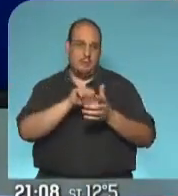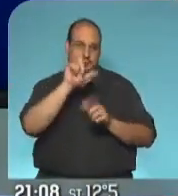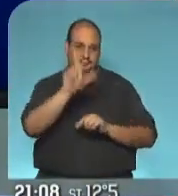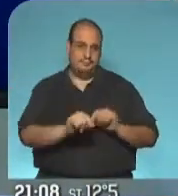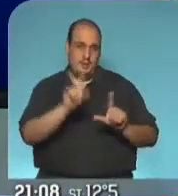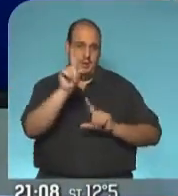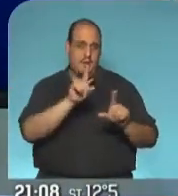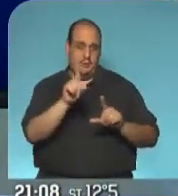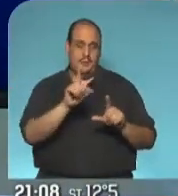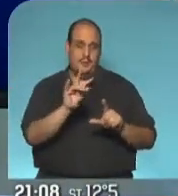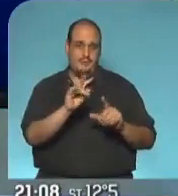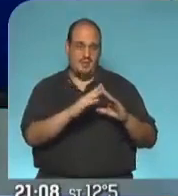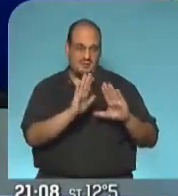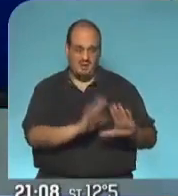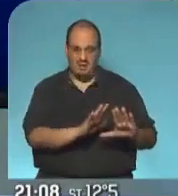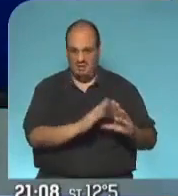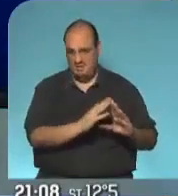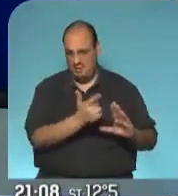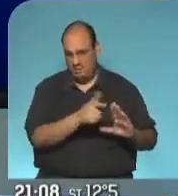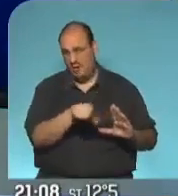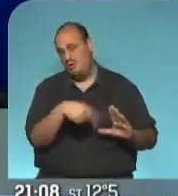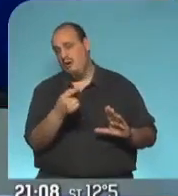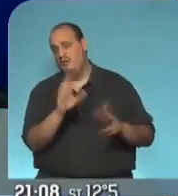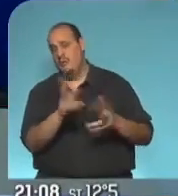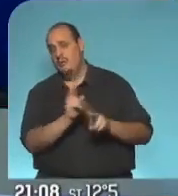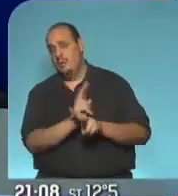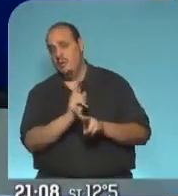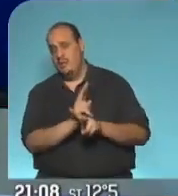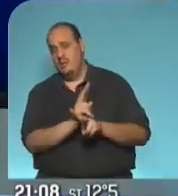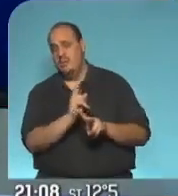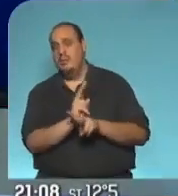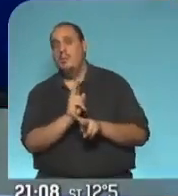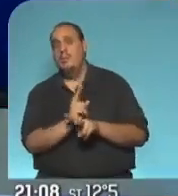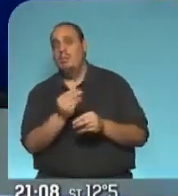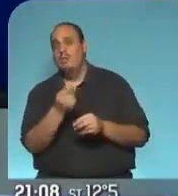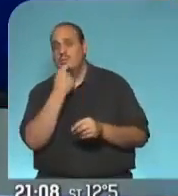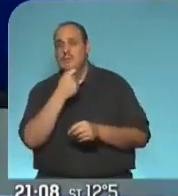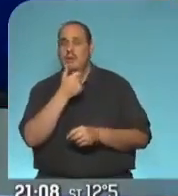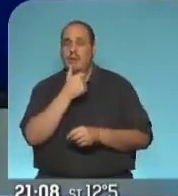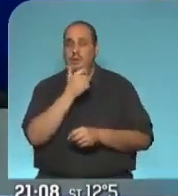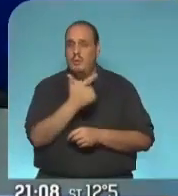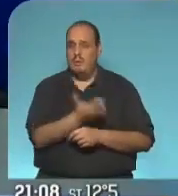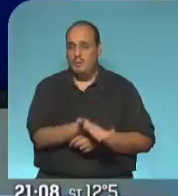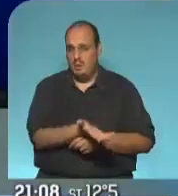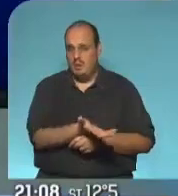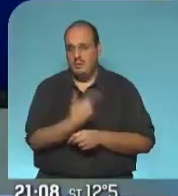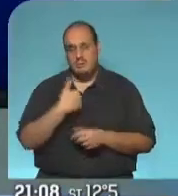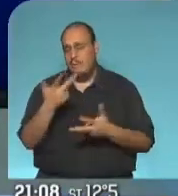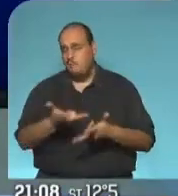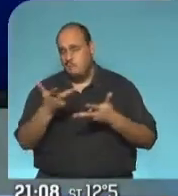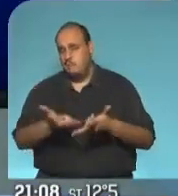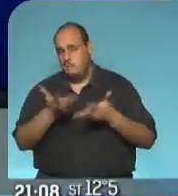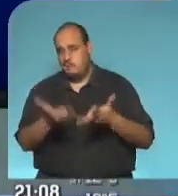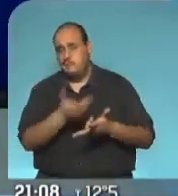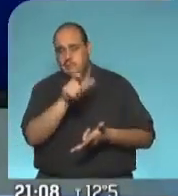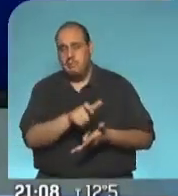en tu casa a los métodos de prevención. ¿Cómo va a tener alguien métodos de prevención de los que nosotros repetimos y pedimos que sean si